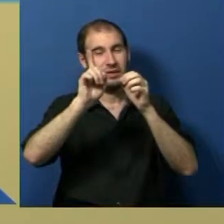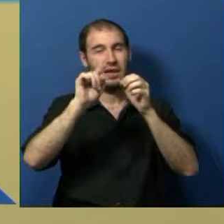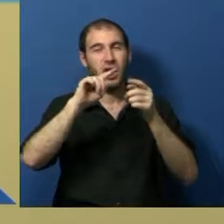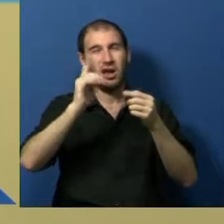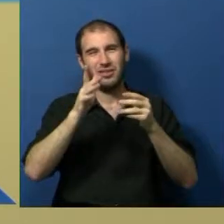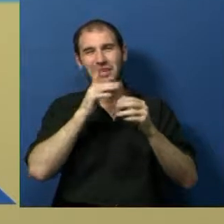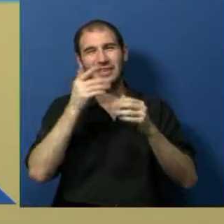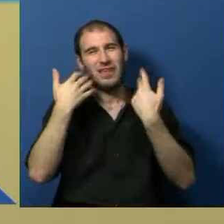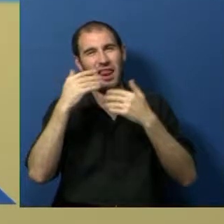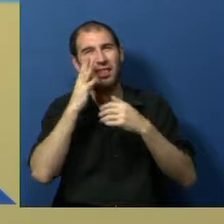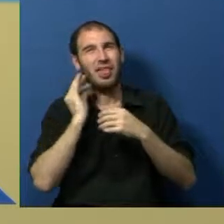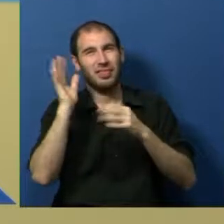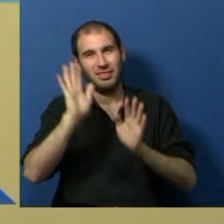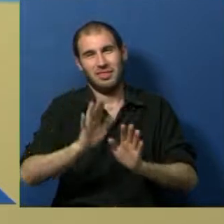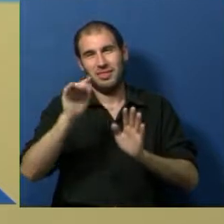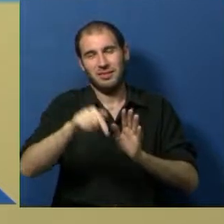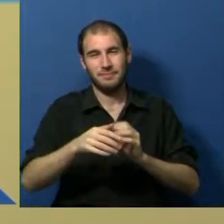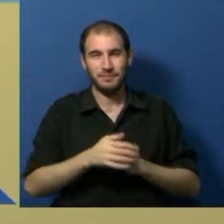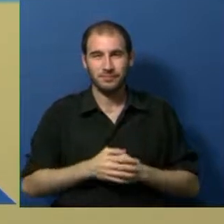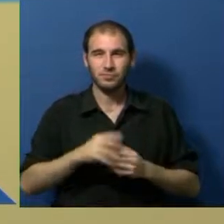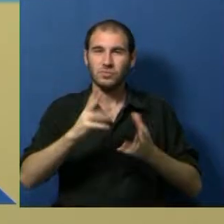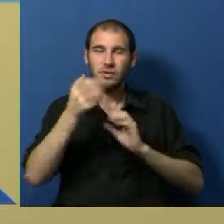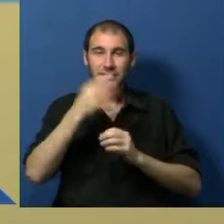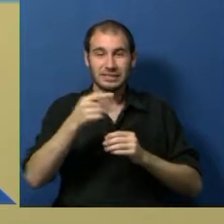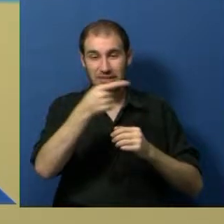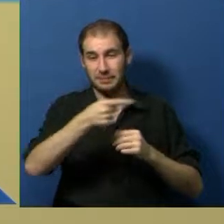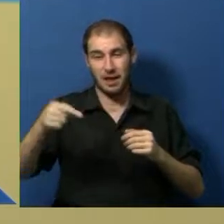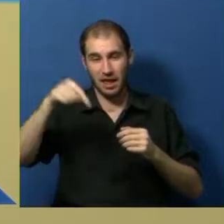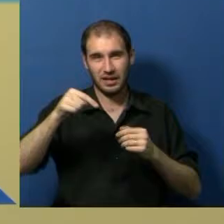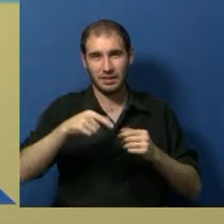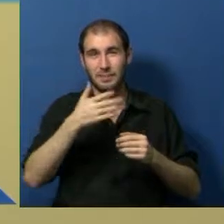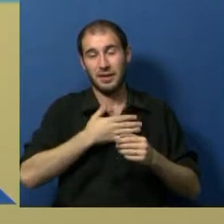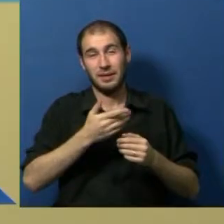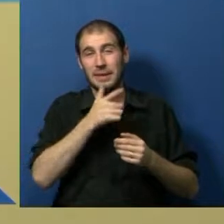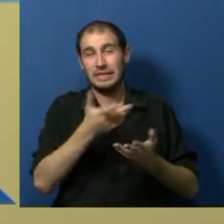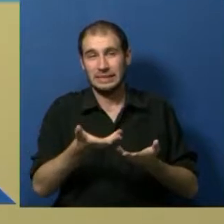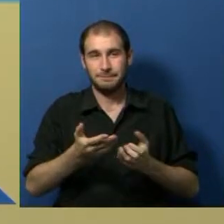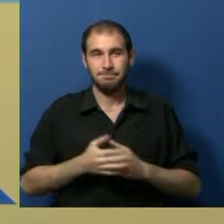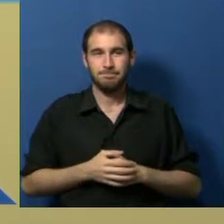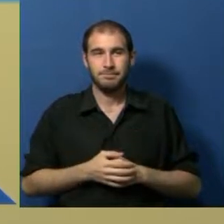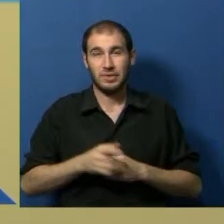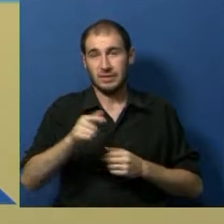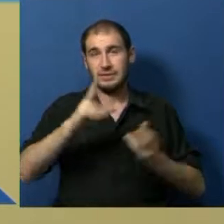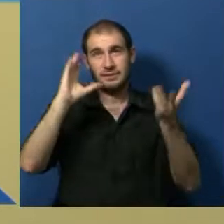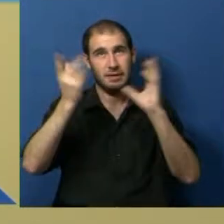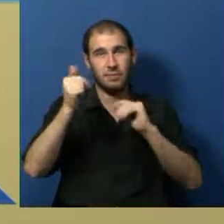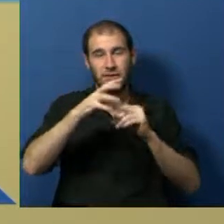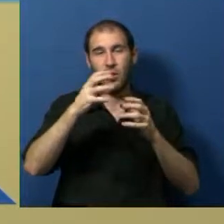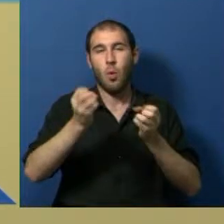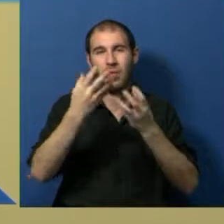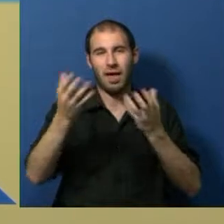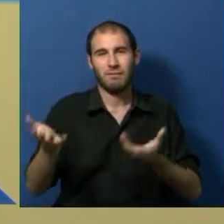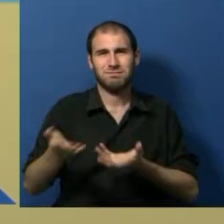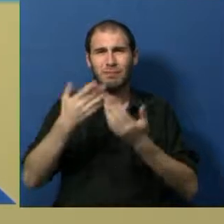poco de lo que queda del verano. Bueno, particularmente esta semana va a estar caracterizada por este fenómeno de ingreso de humedad.